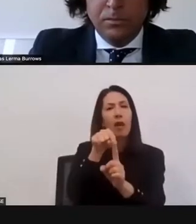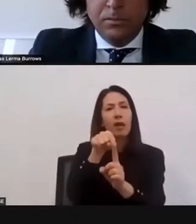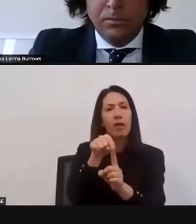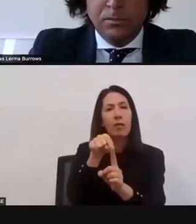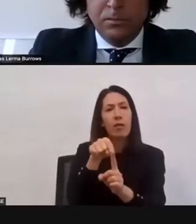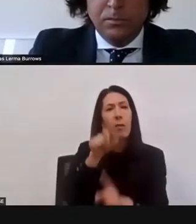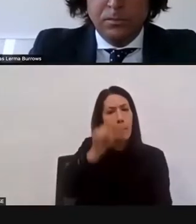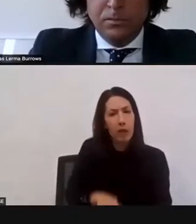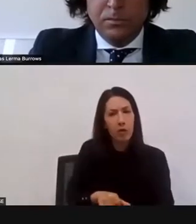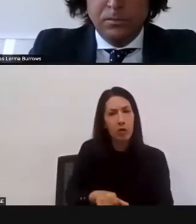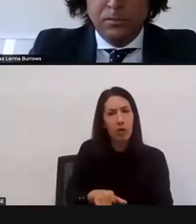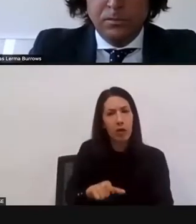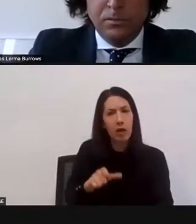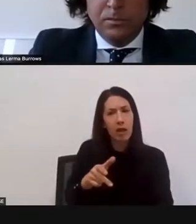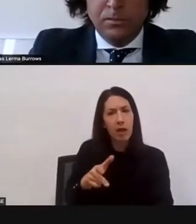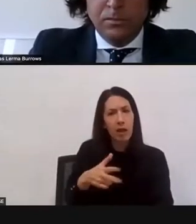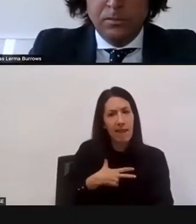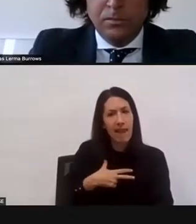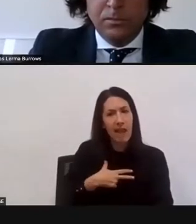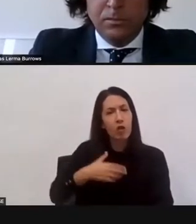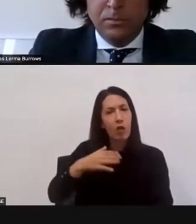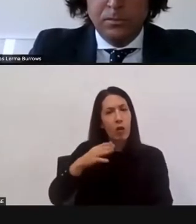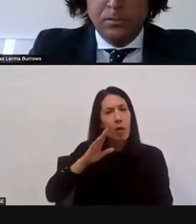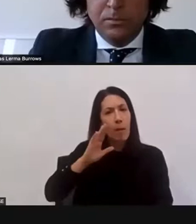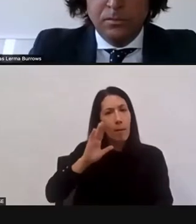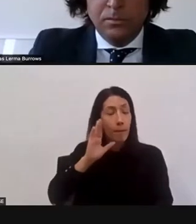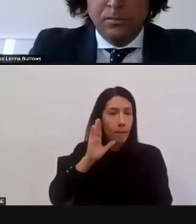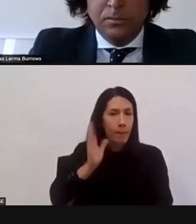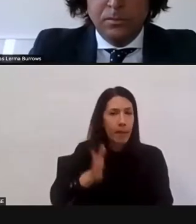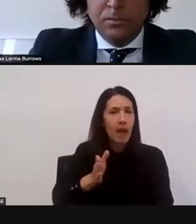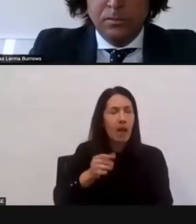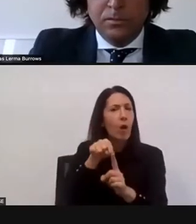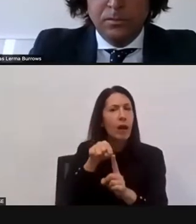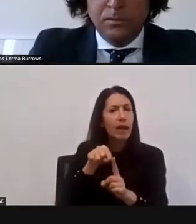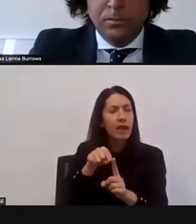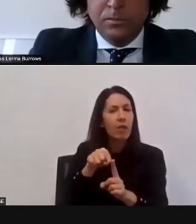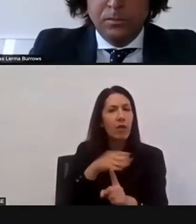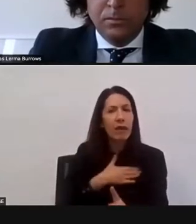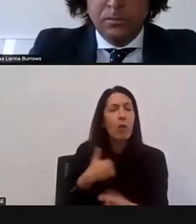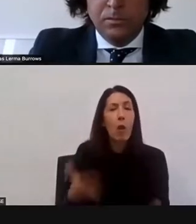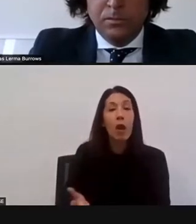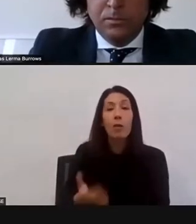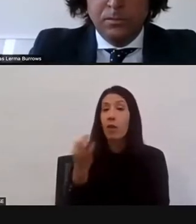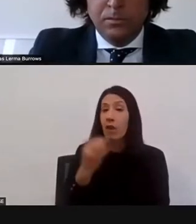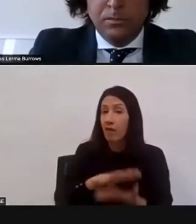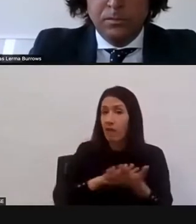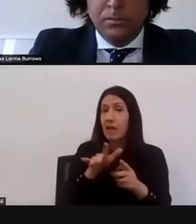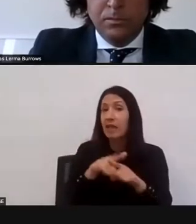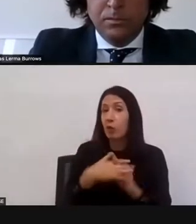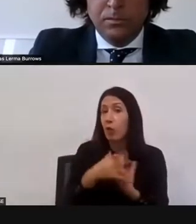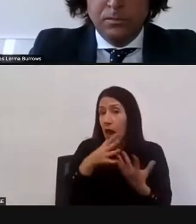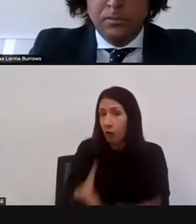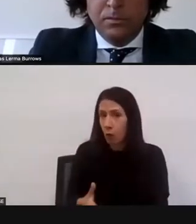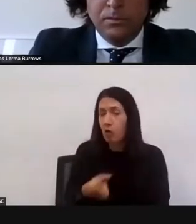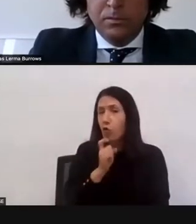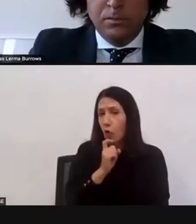el derecho penal. Pero sí referirnos a este caldo de cultivo, ¿no?